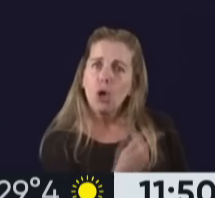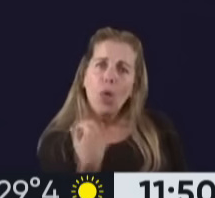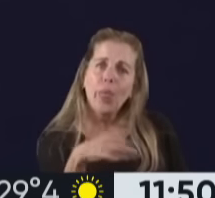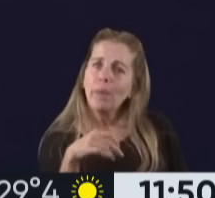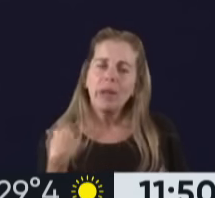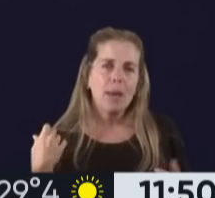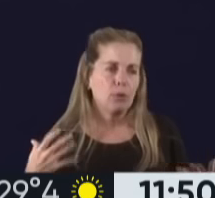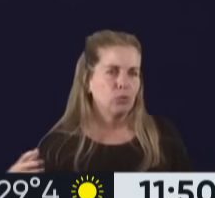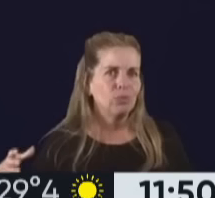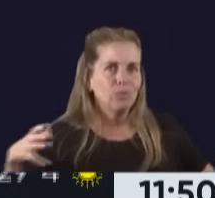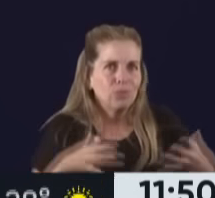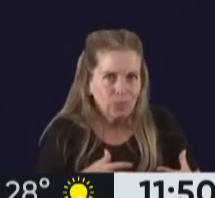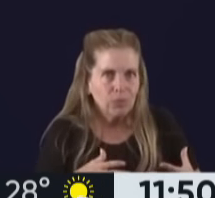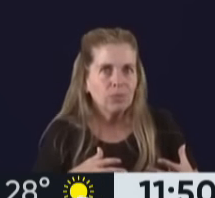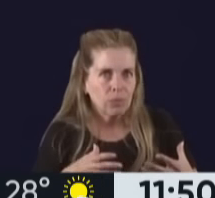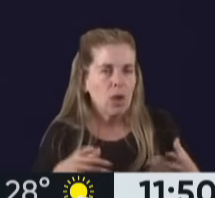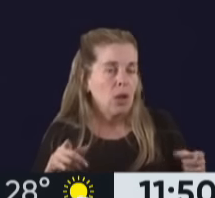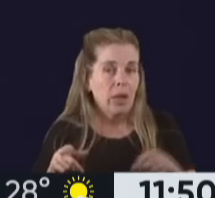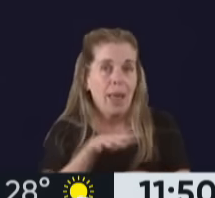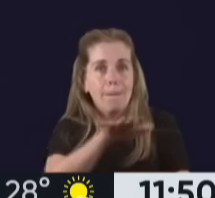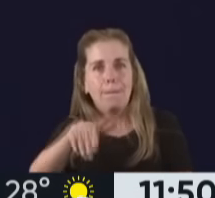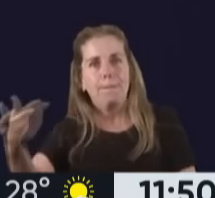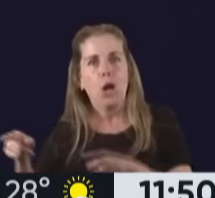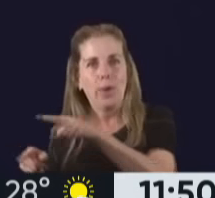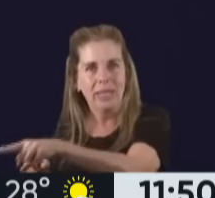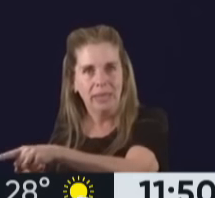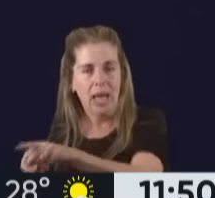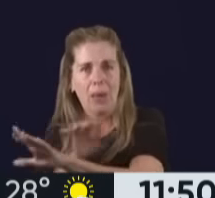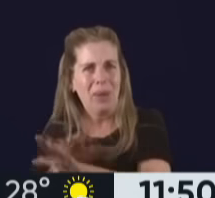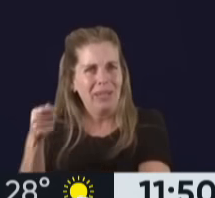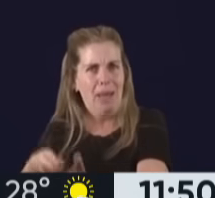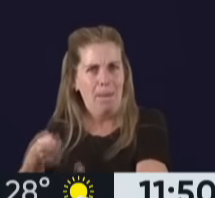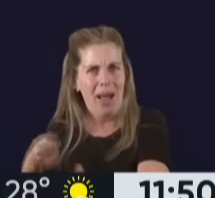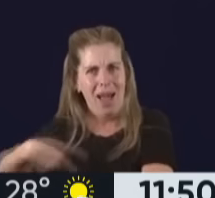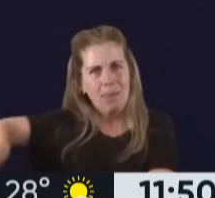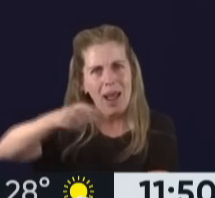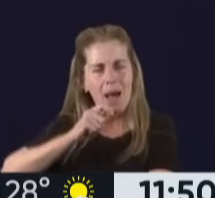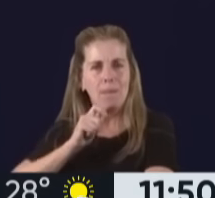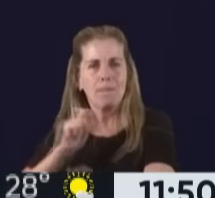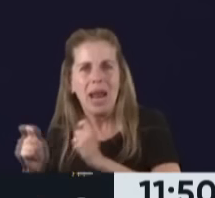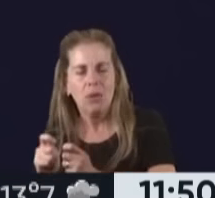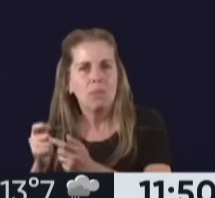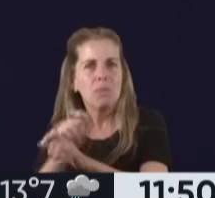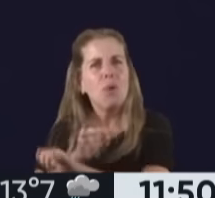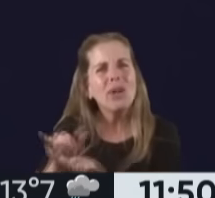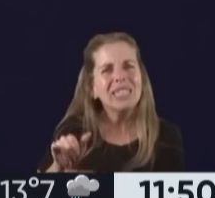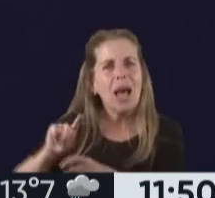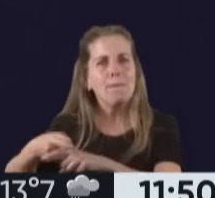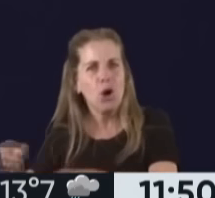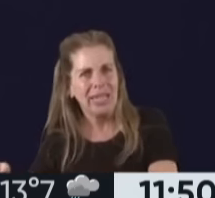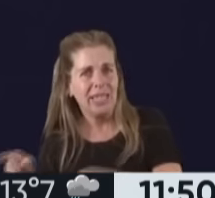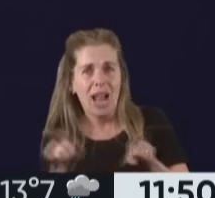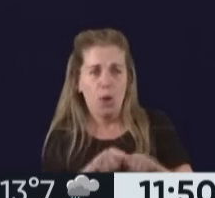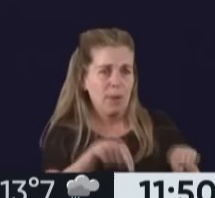al igual que lo hicimos nosotros, corte la pauta oficial y que destine esos fondos a efectivamente solventar lo